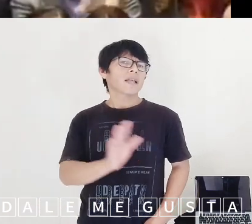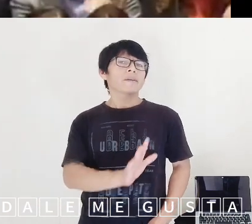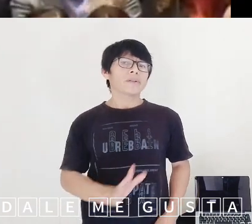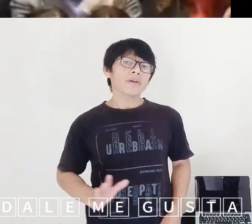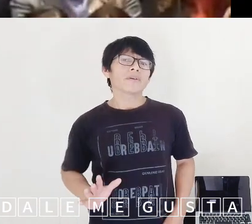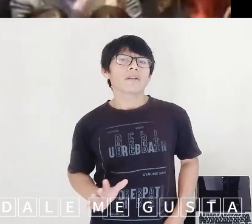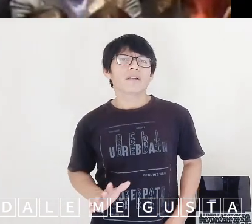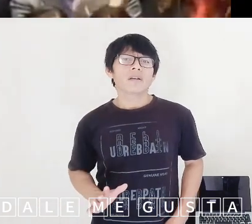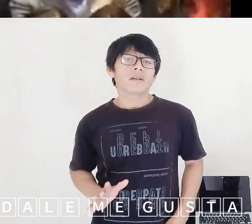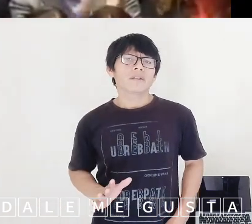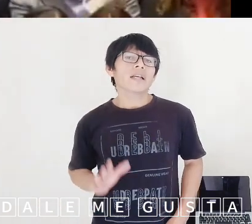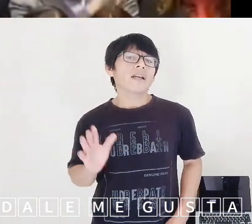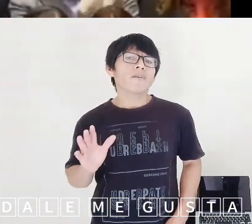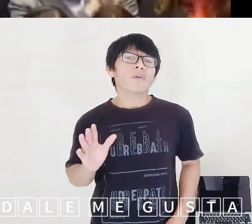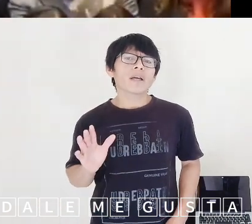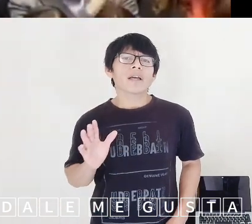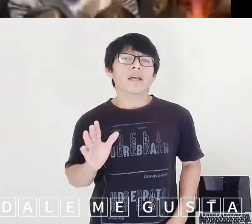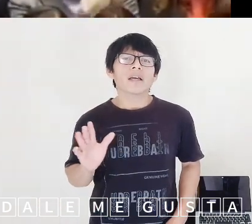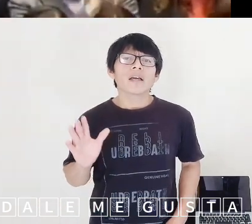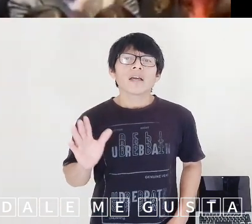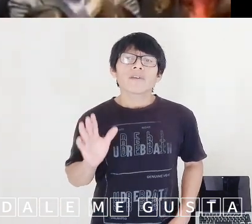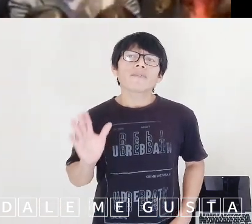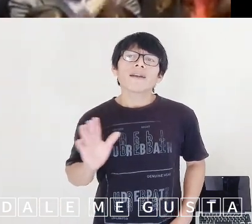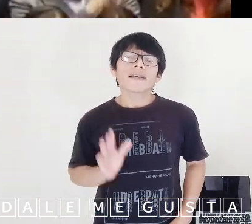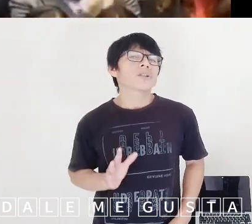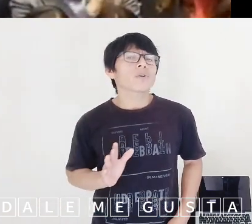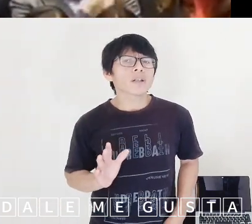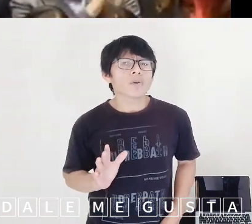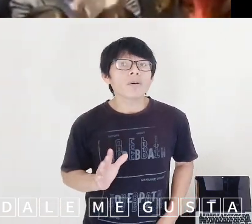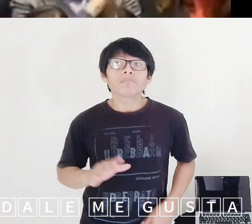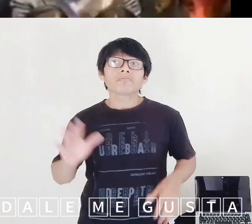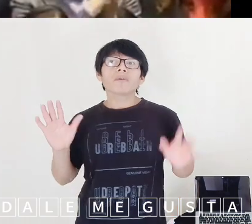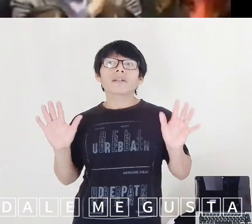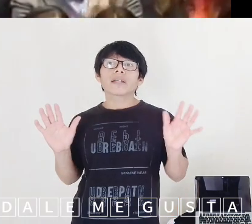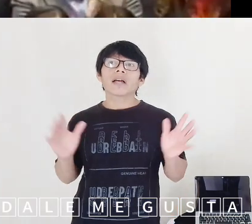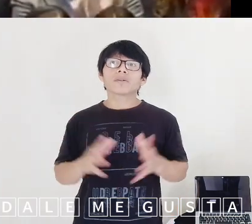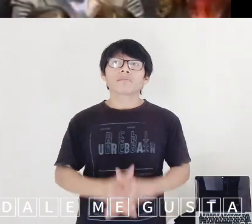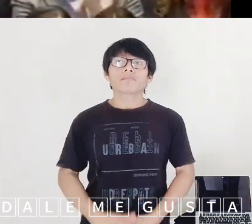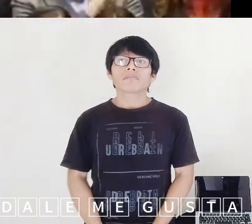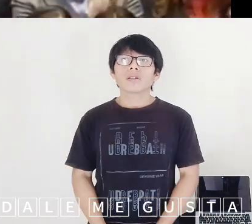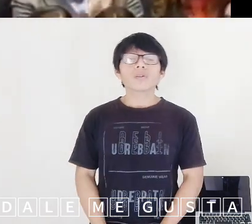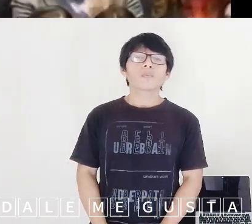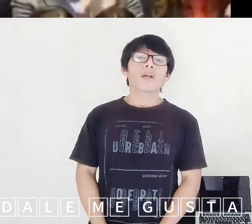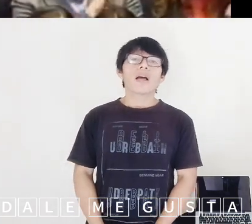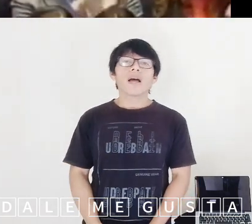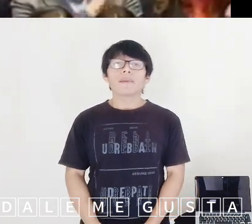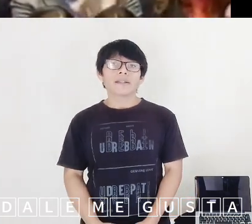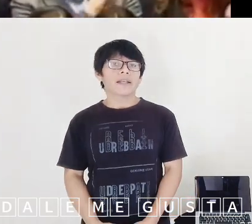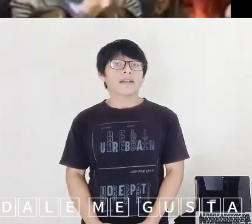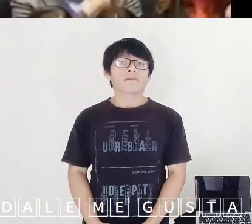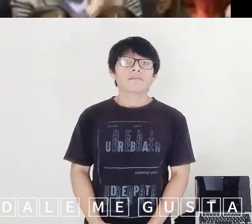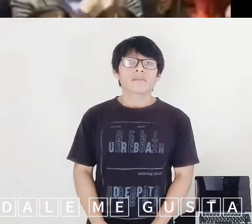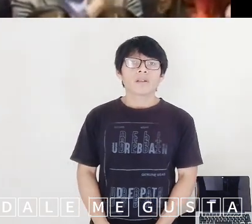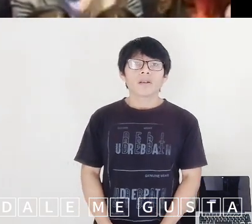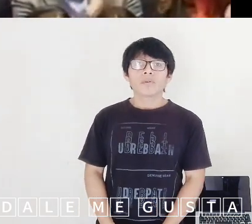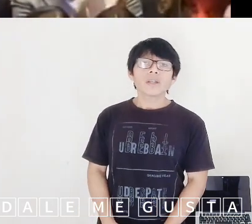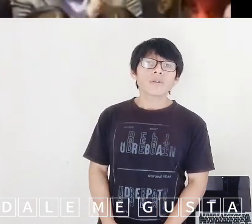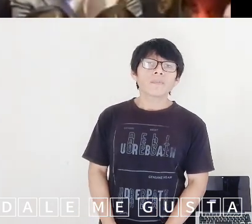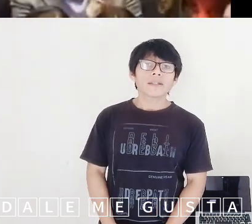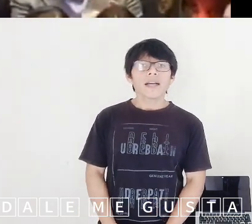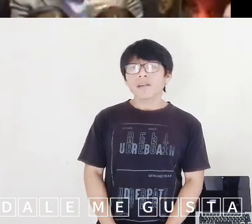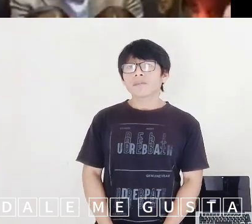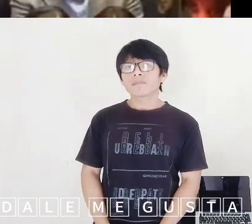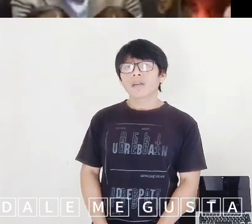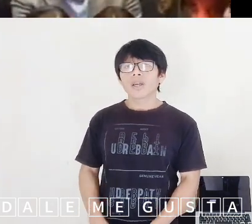Principalmente, se le advirtió. ¿Y él qué fue lo que... cuál fue la decisión que tomó? No voy a hacer caso. Eso es pura mentira. No